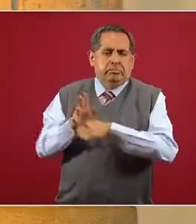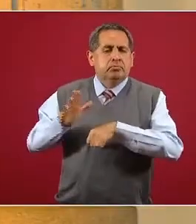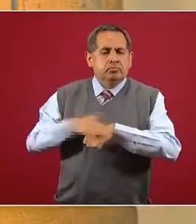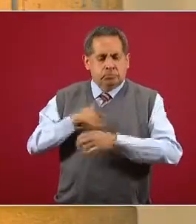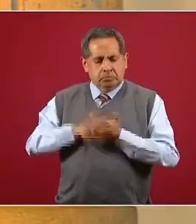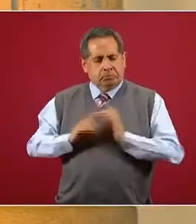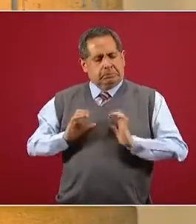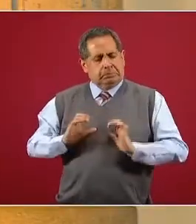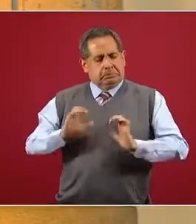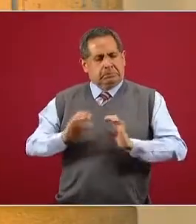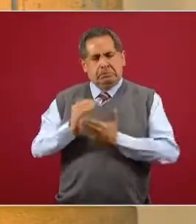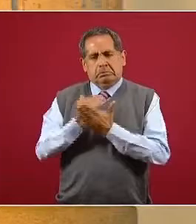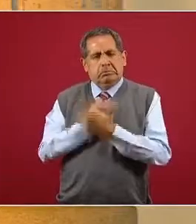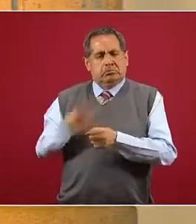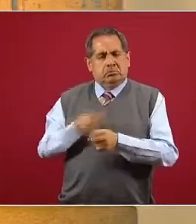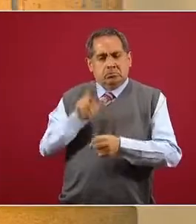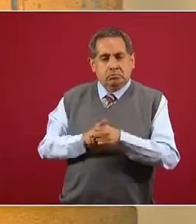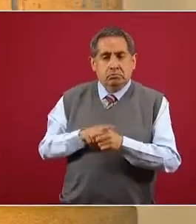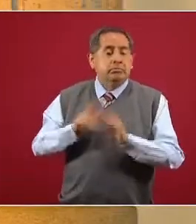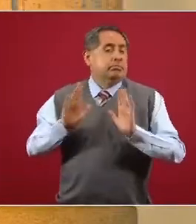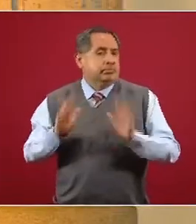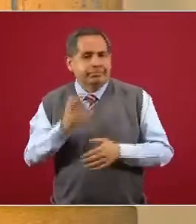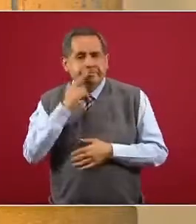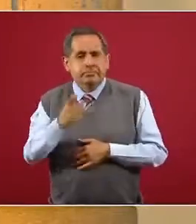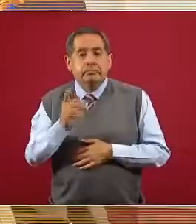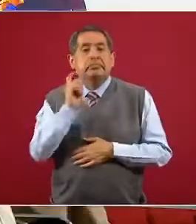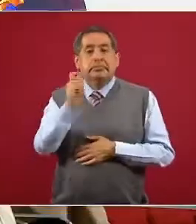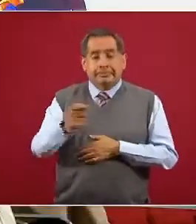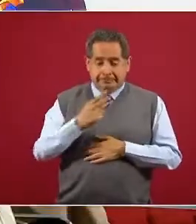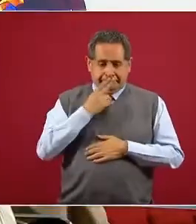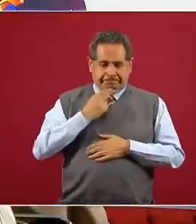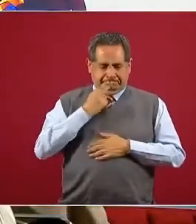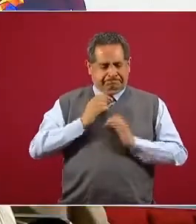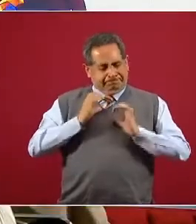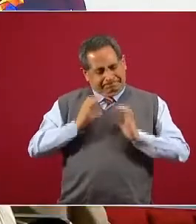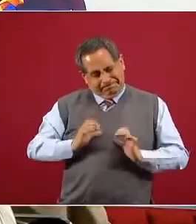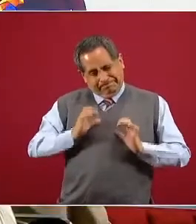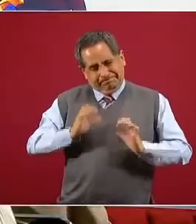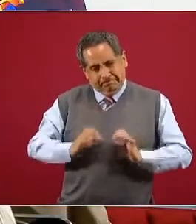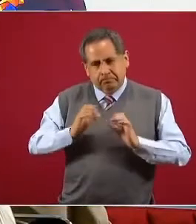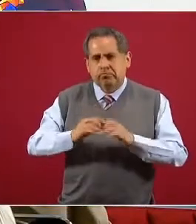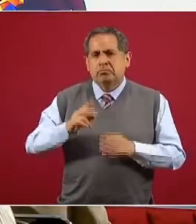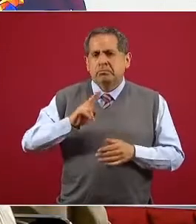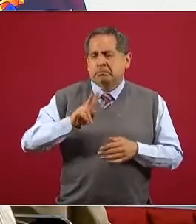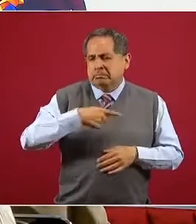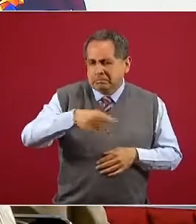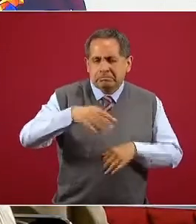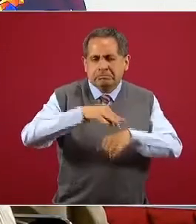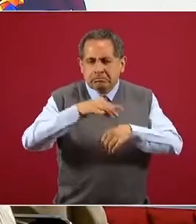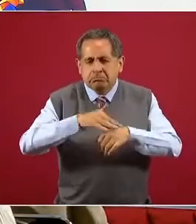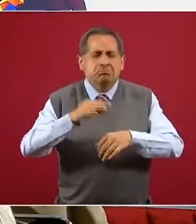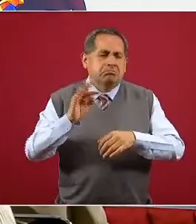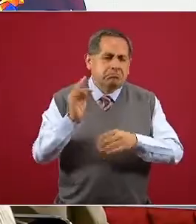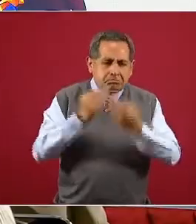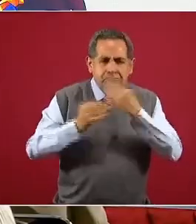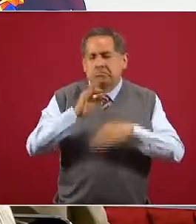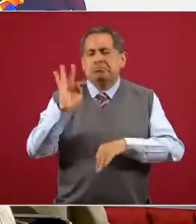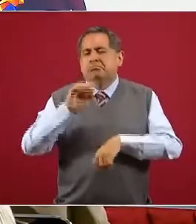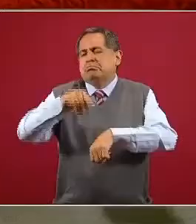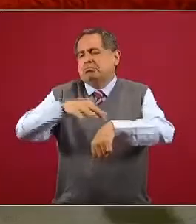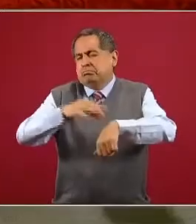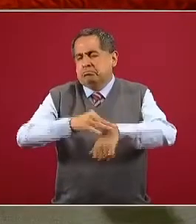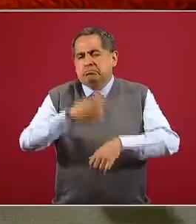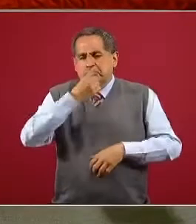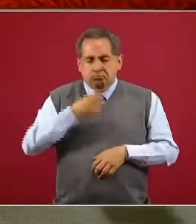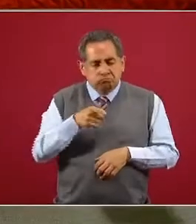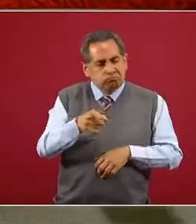a enfermarme. Eso quiere decir que, estando controlado, si acudo a mi consulta médica y me dice mi médica o mi